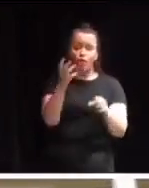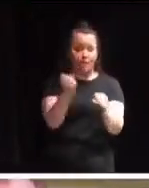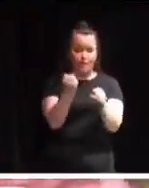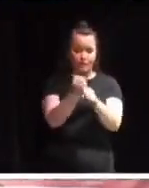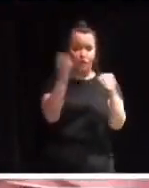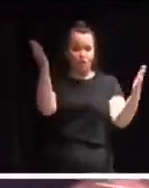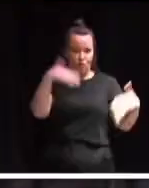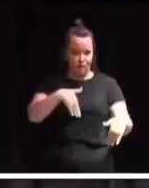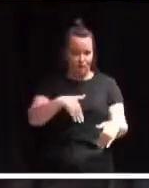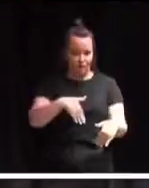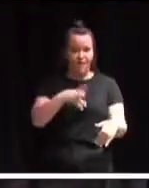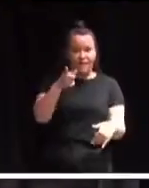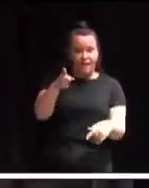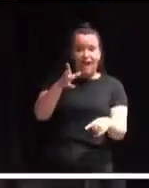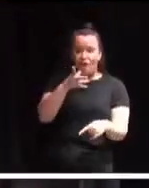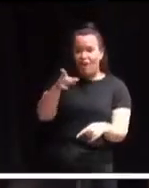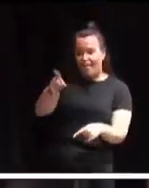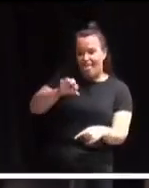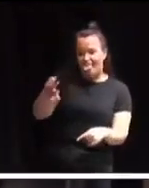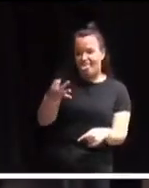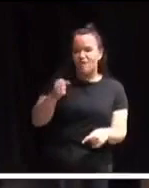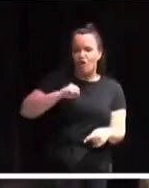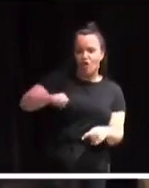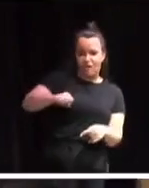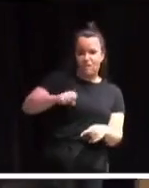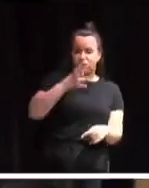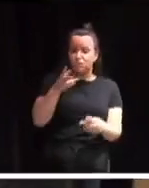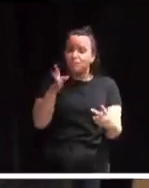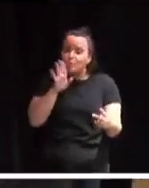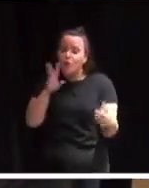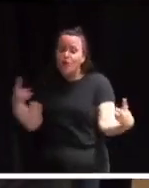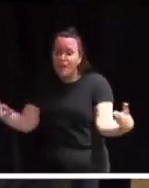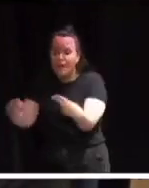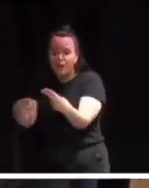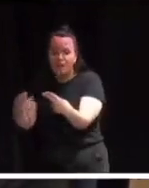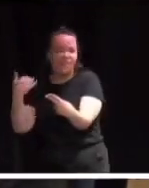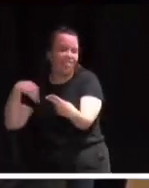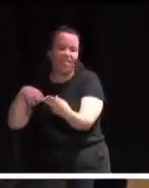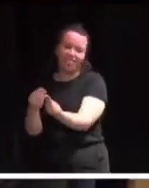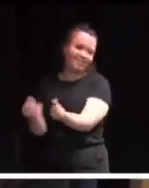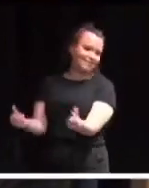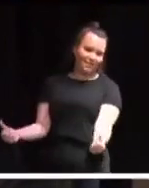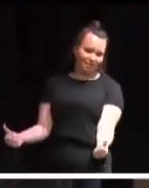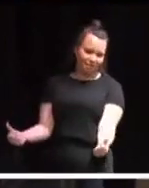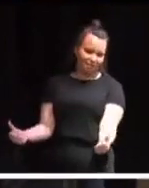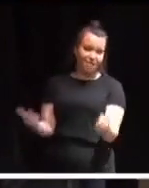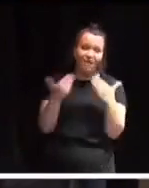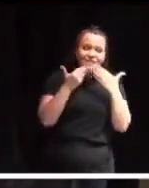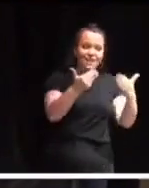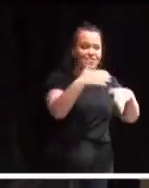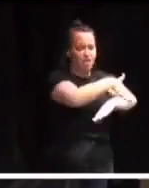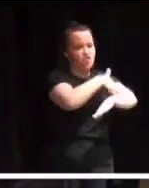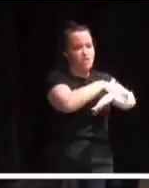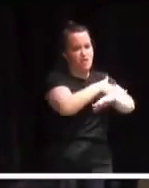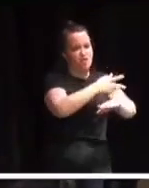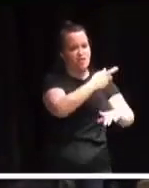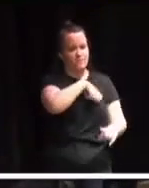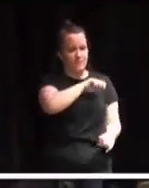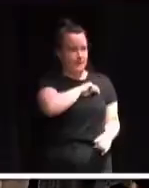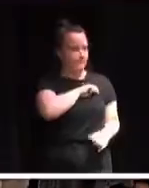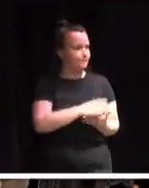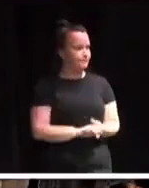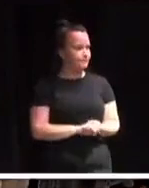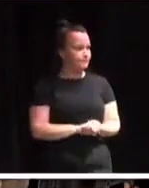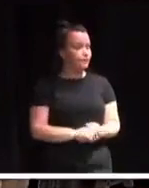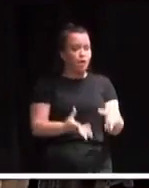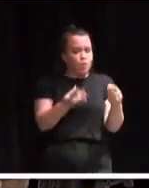esos recortes del desempleo ya han desaparecido por este gobierno y muchas más cosas compañeros y